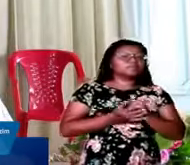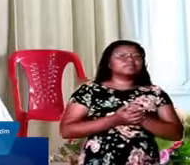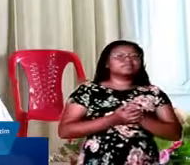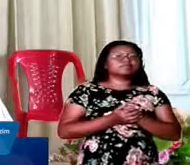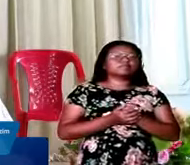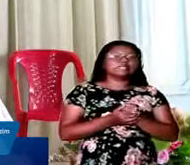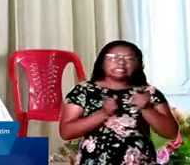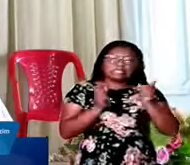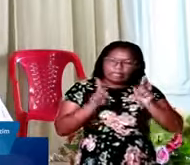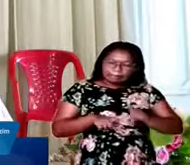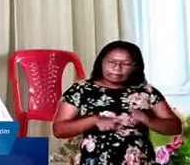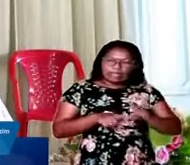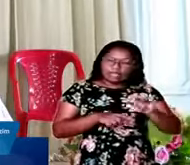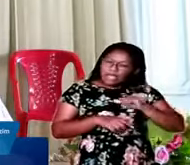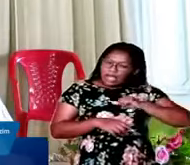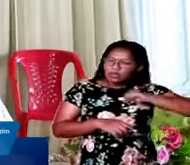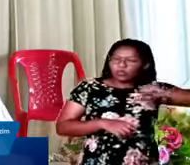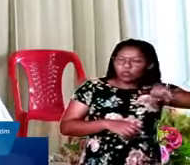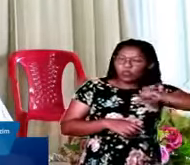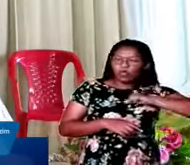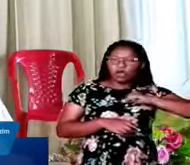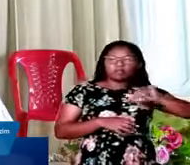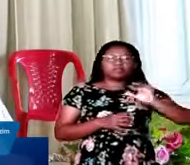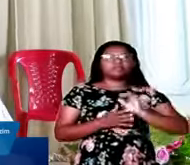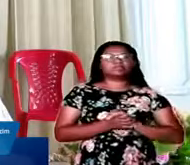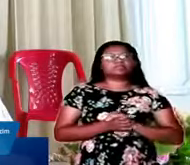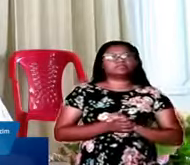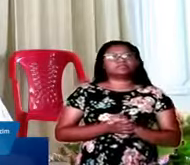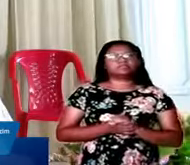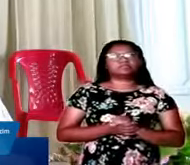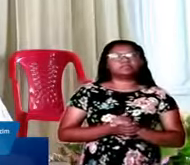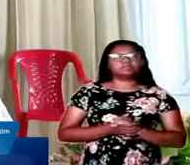con ellos. Hacia abajo.